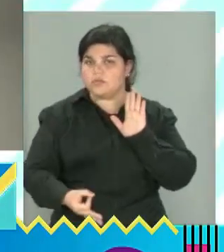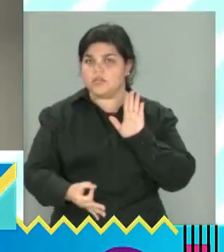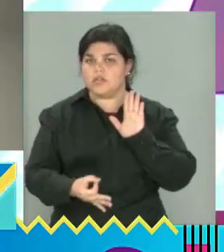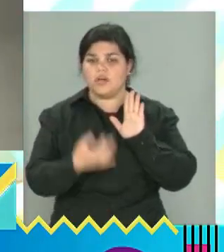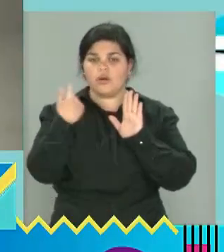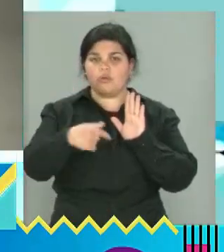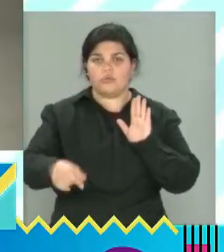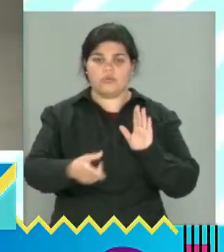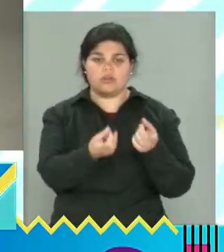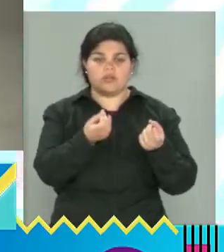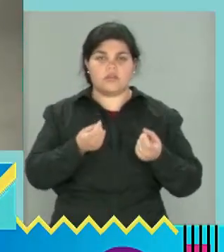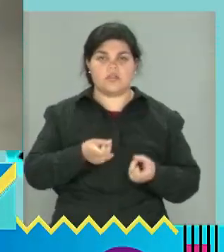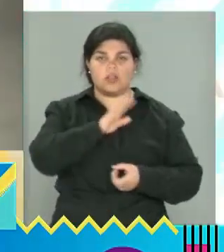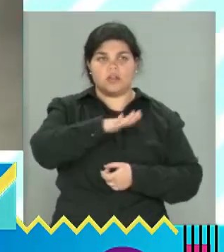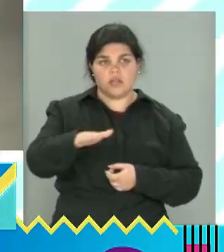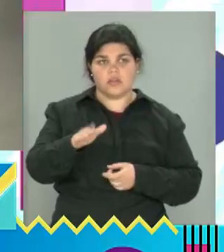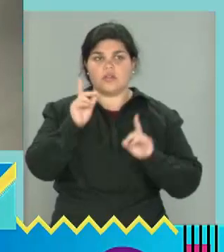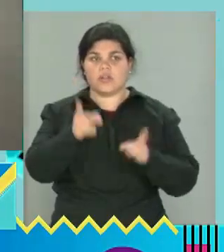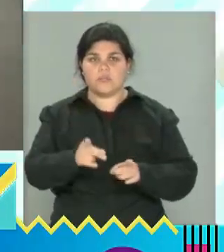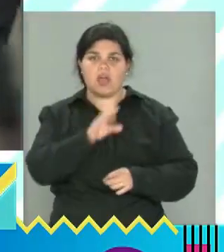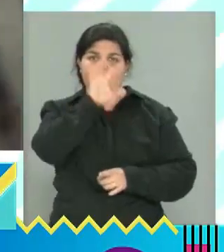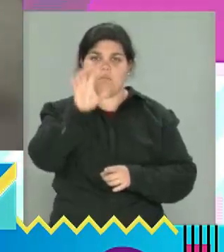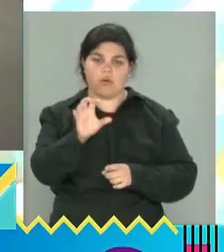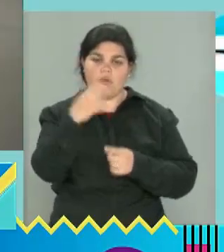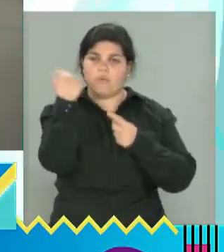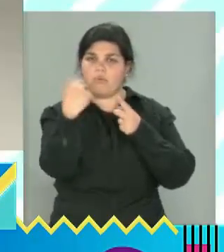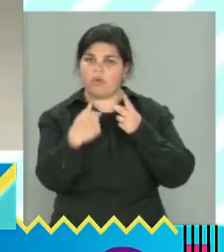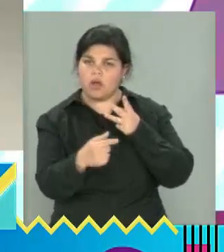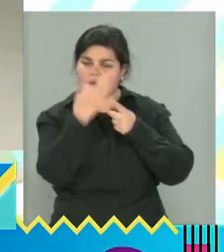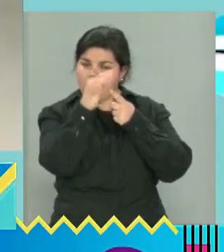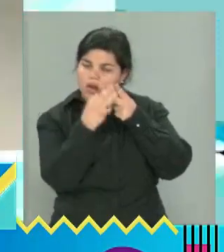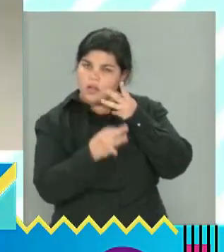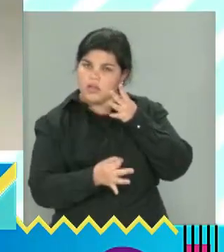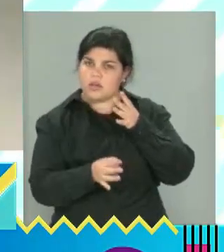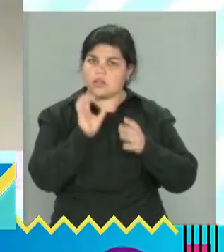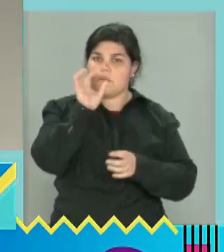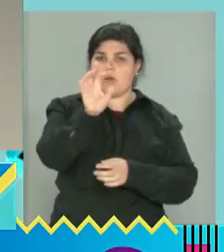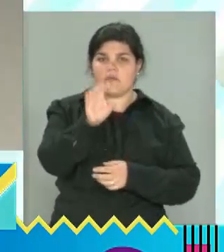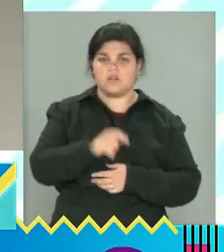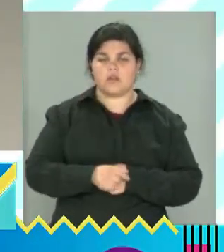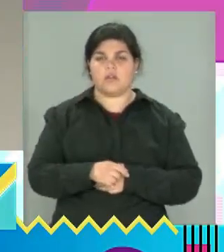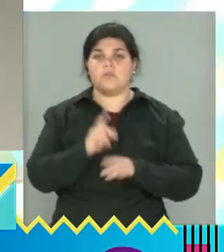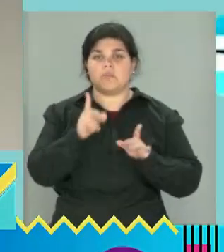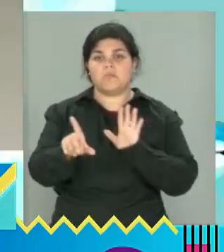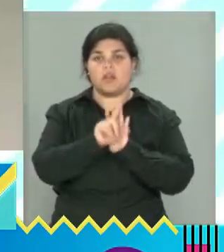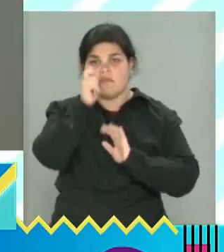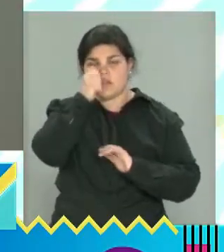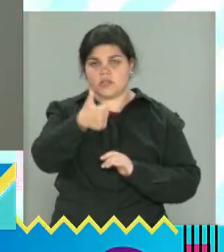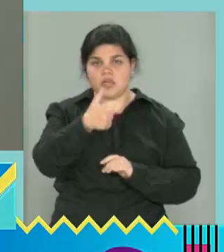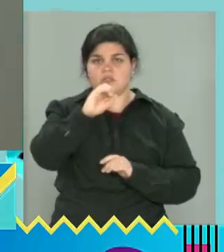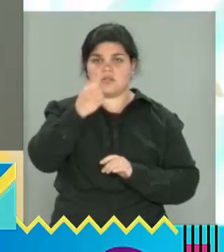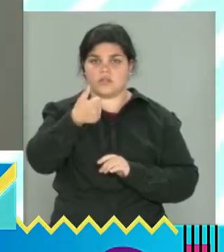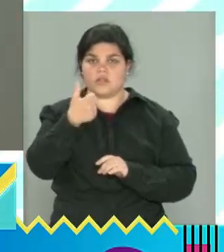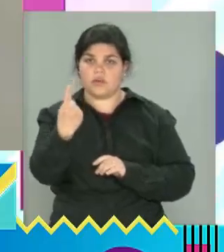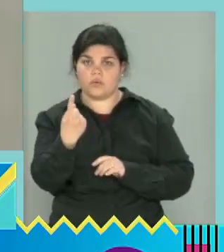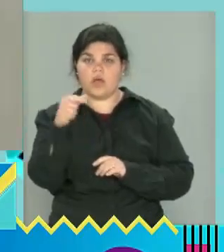necesidades provinciales, a las características provinciales. Por eso justamente la 26061 establece que las provincias